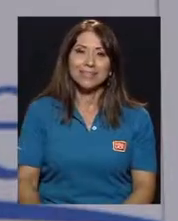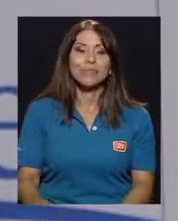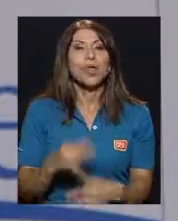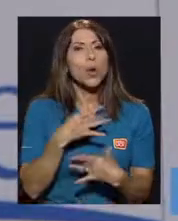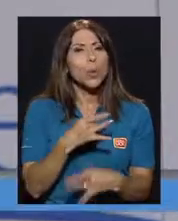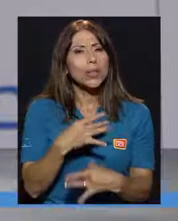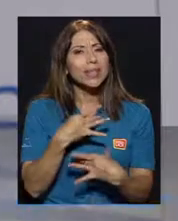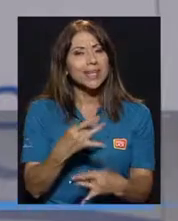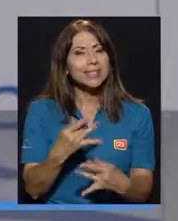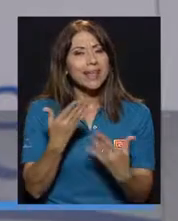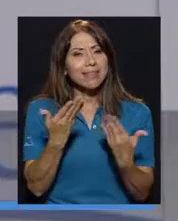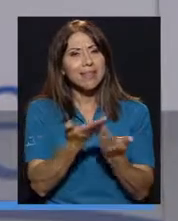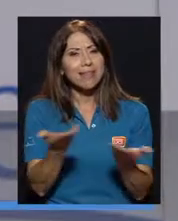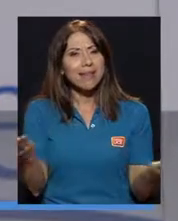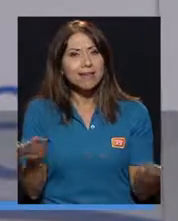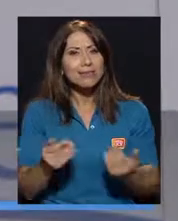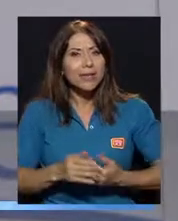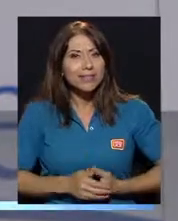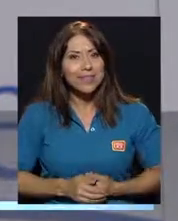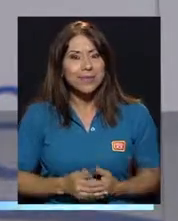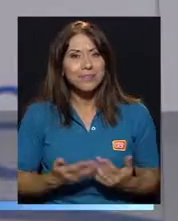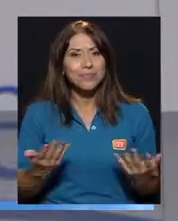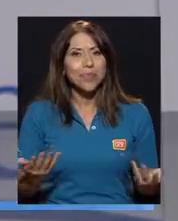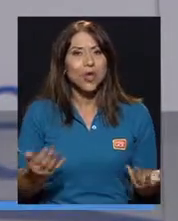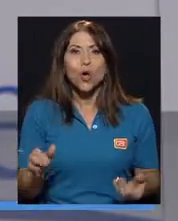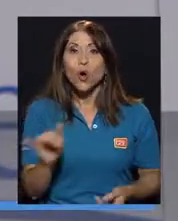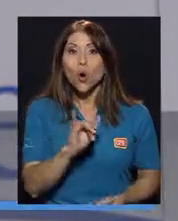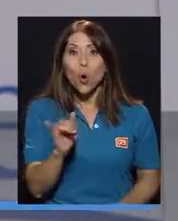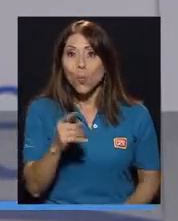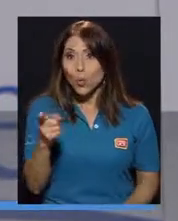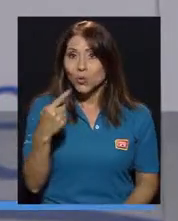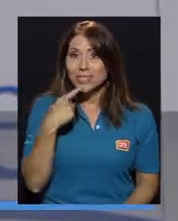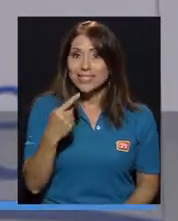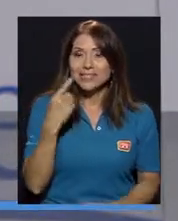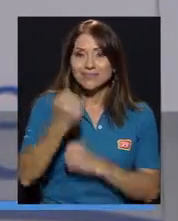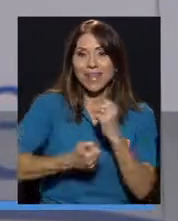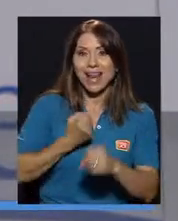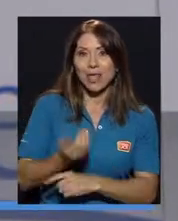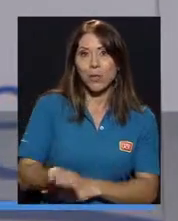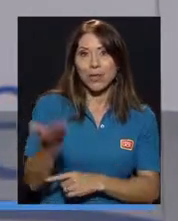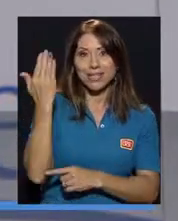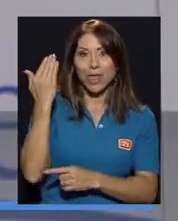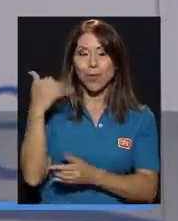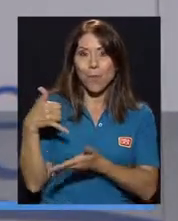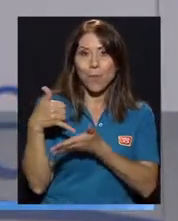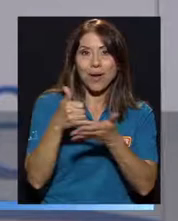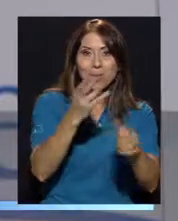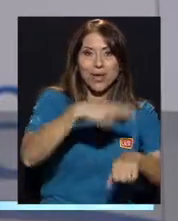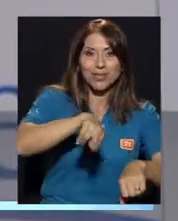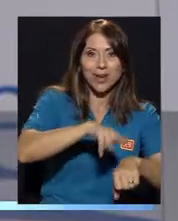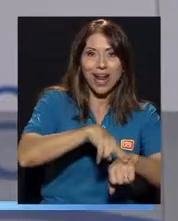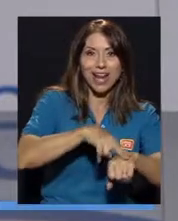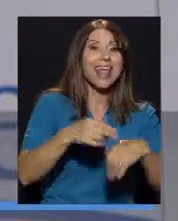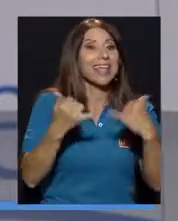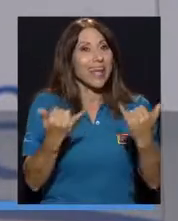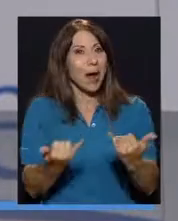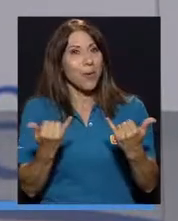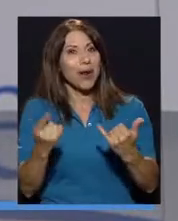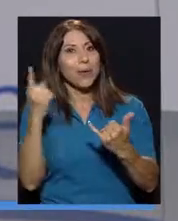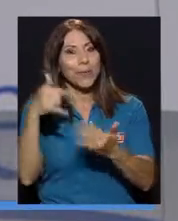lo interesante con todo esto no fue que bueno como bien lo decís el año pasado fue un premio nacional y esta vez un premio